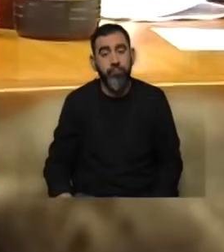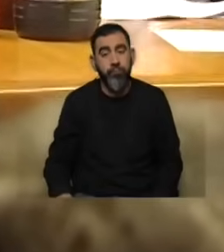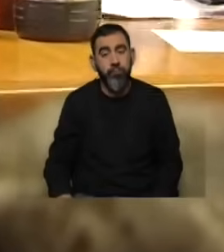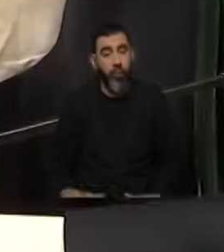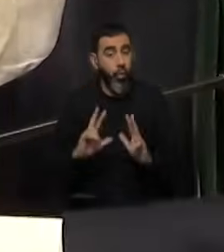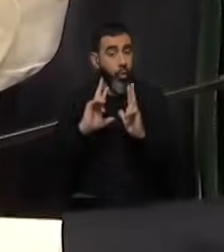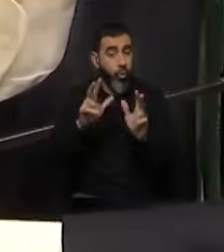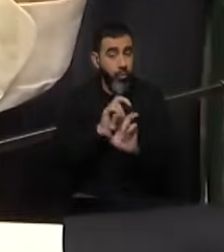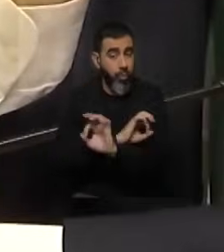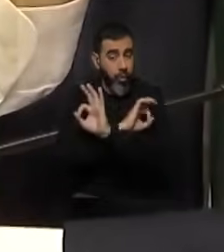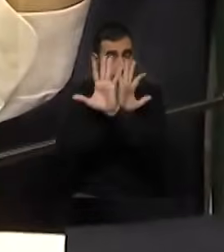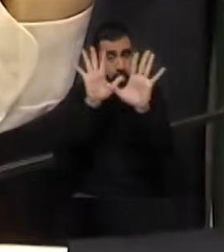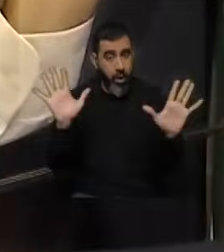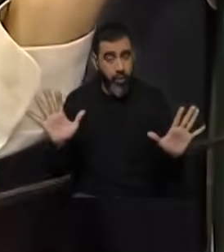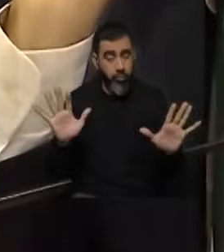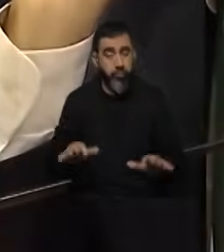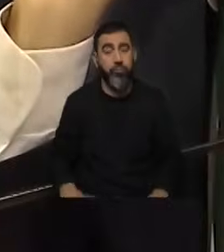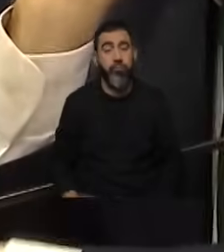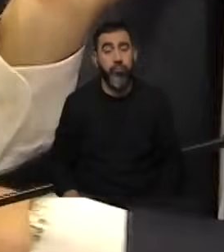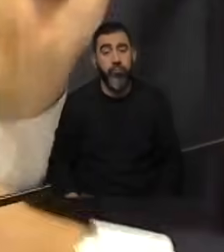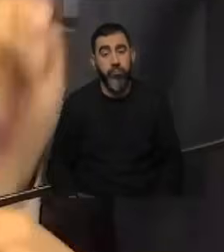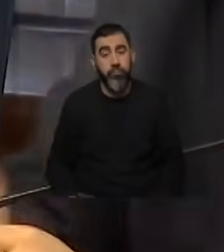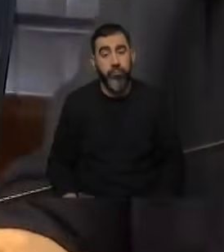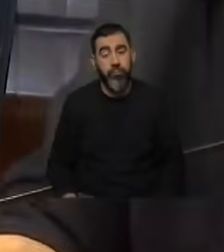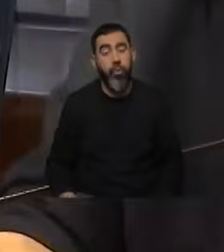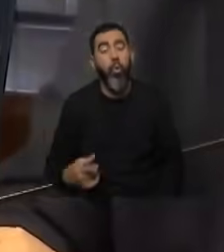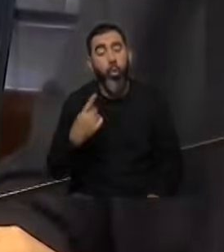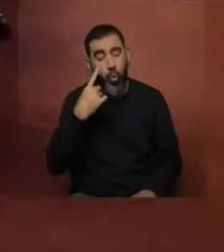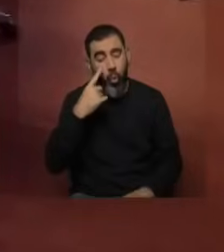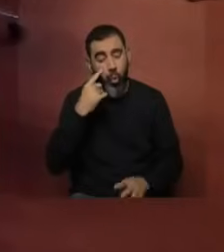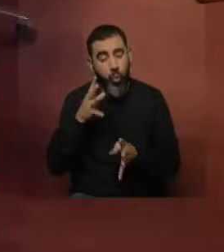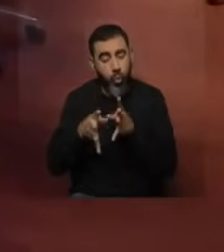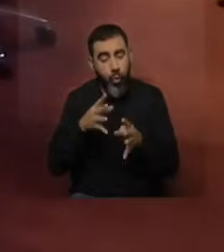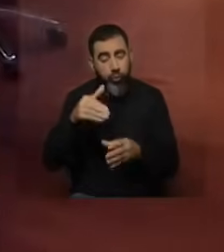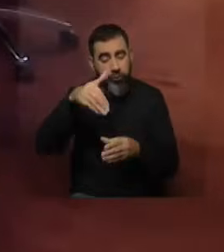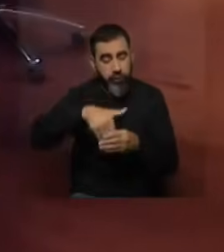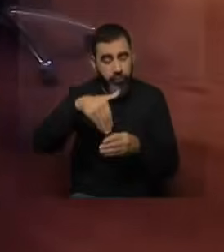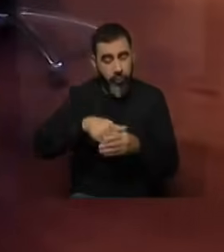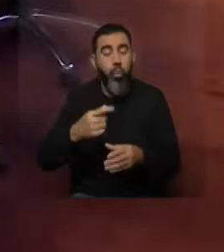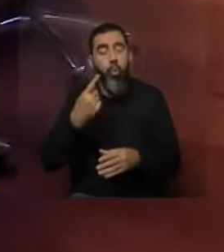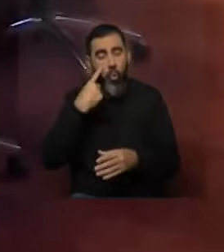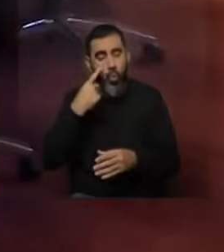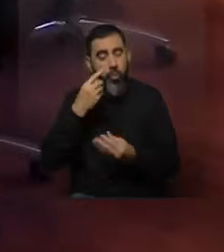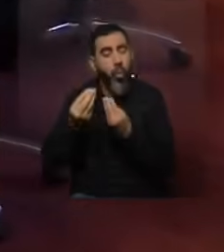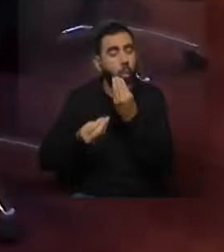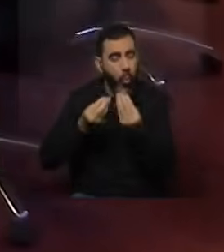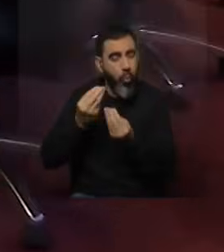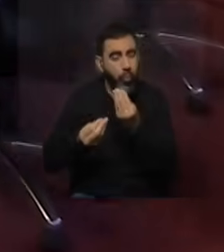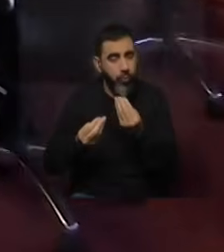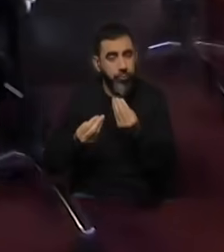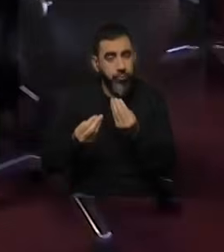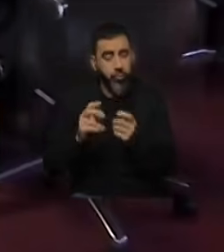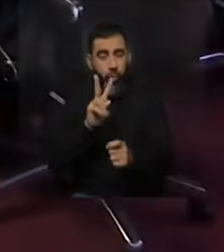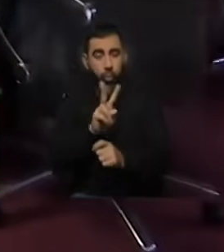este este tranquilidad en cuanto a que conocemos el funcionamiento de la corte electoral conocemos Cómo se dan este